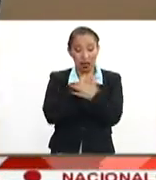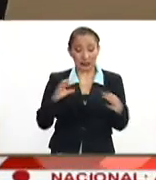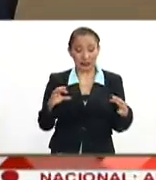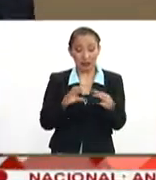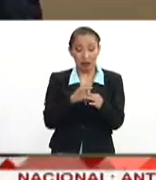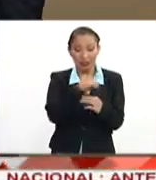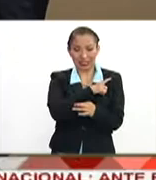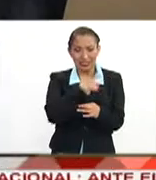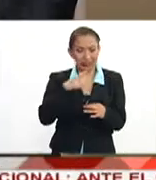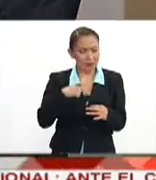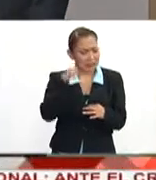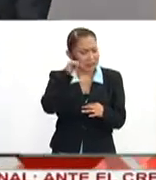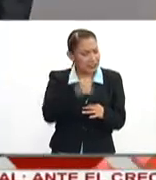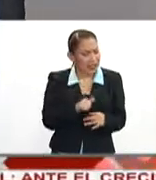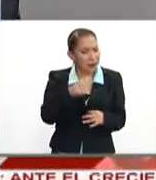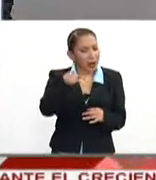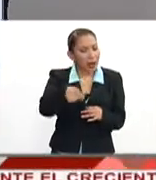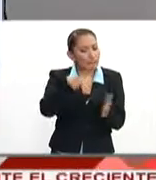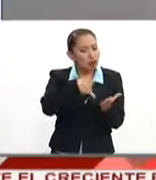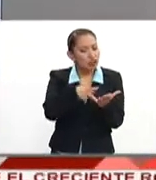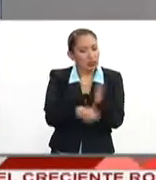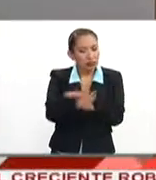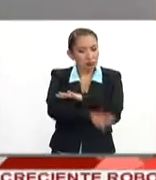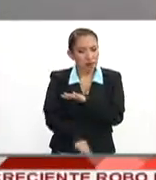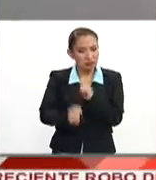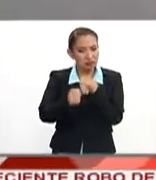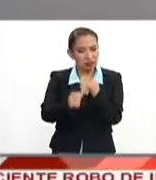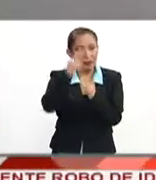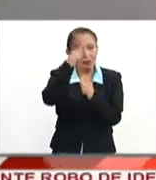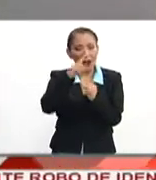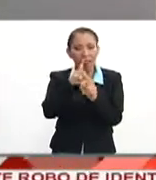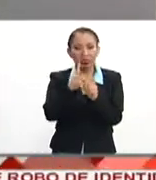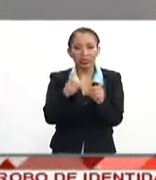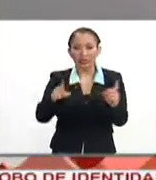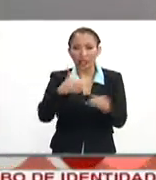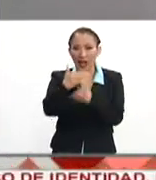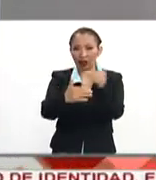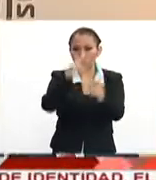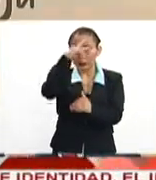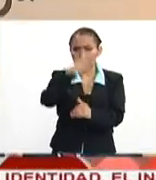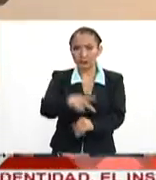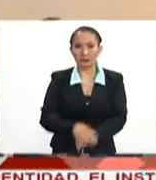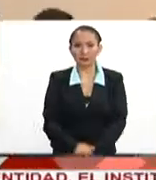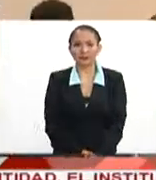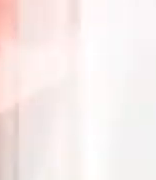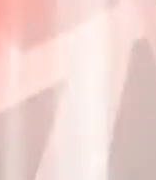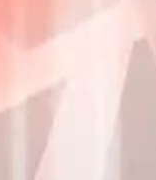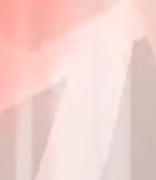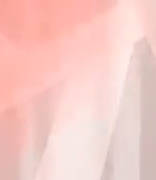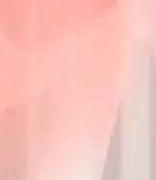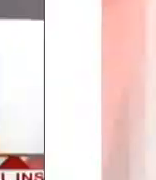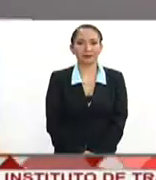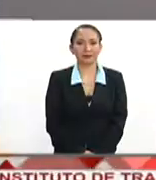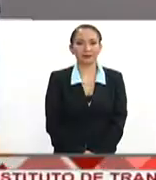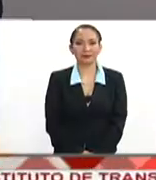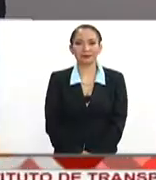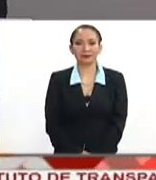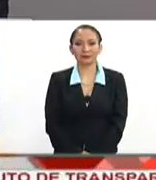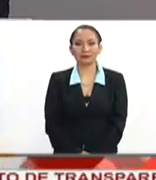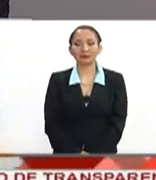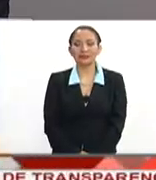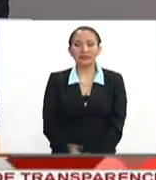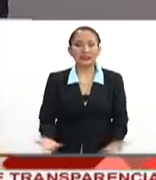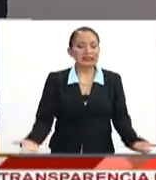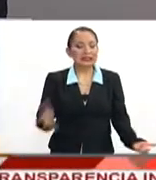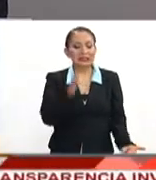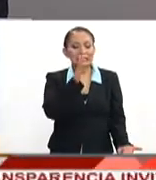educación, dijo, deben ir ligadas a un proyecto sólido para el desarrollo de nuestro país. No puede